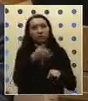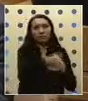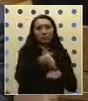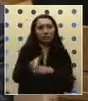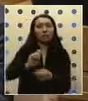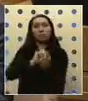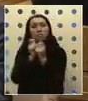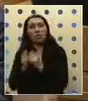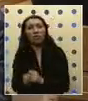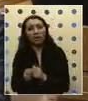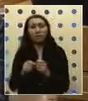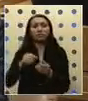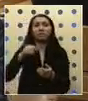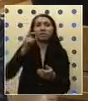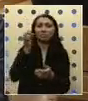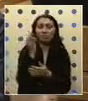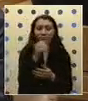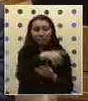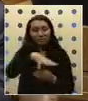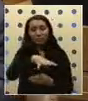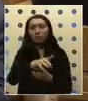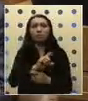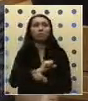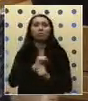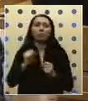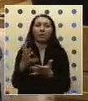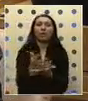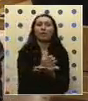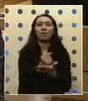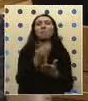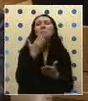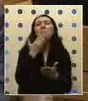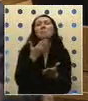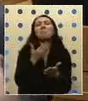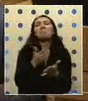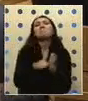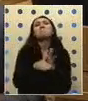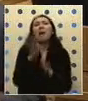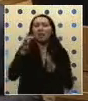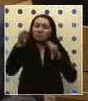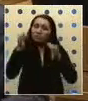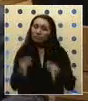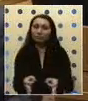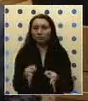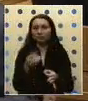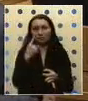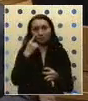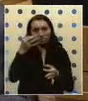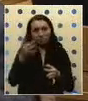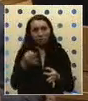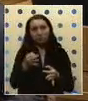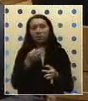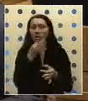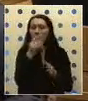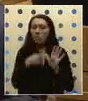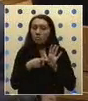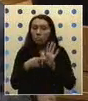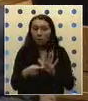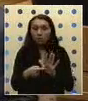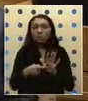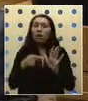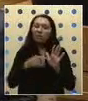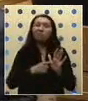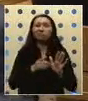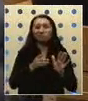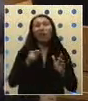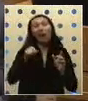modificaciones parciales, porque no hemos logrado que esto tenga mayor sensatez desde el punto de vista y que considere que aquí va a haber cambio